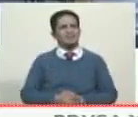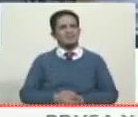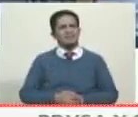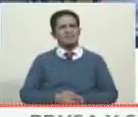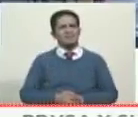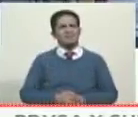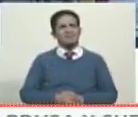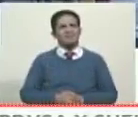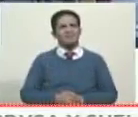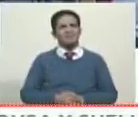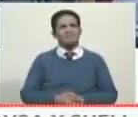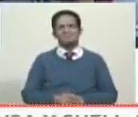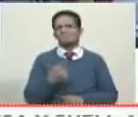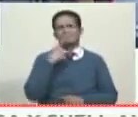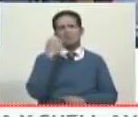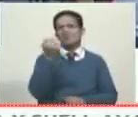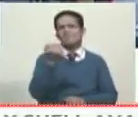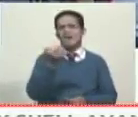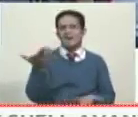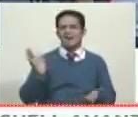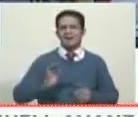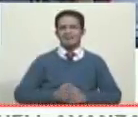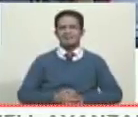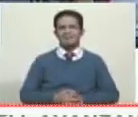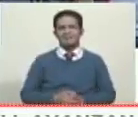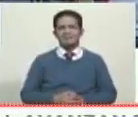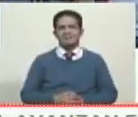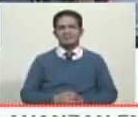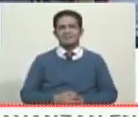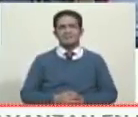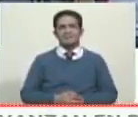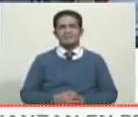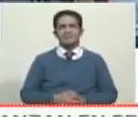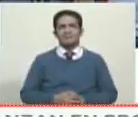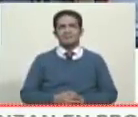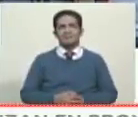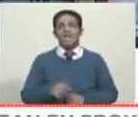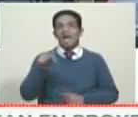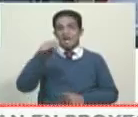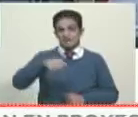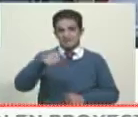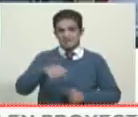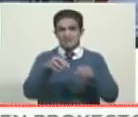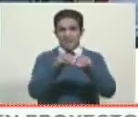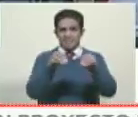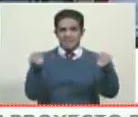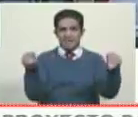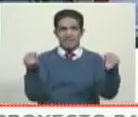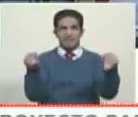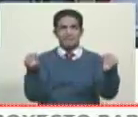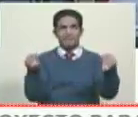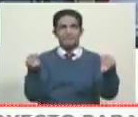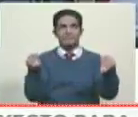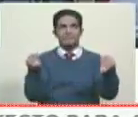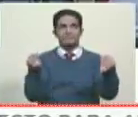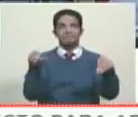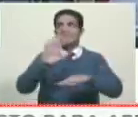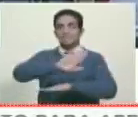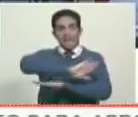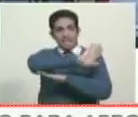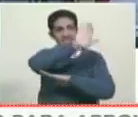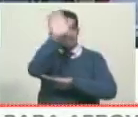una y absoluta paja nuestro suelo nuestro suelo y nuestro cielo